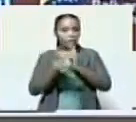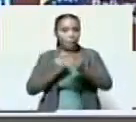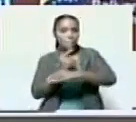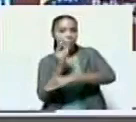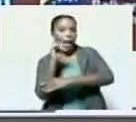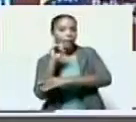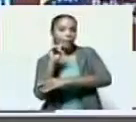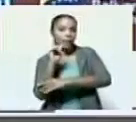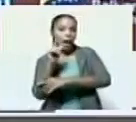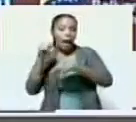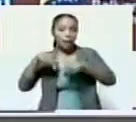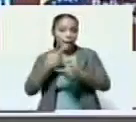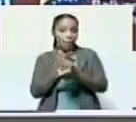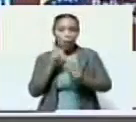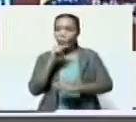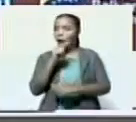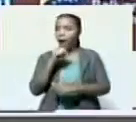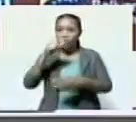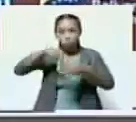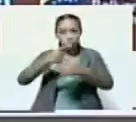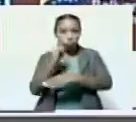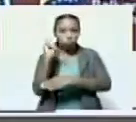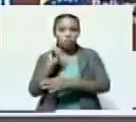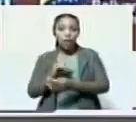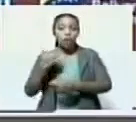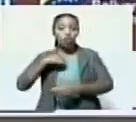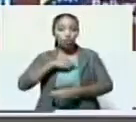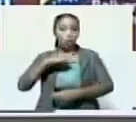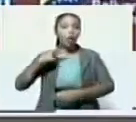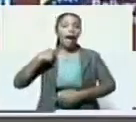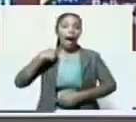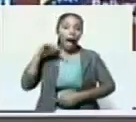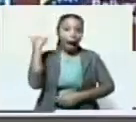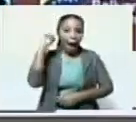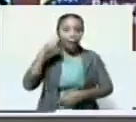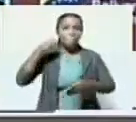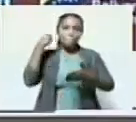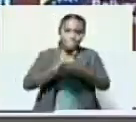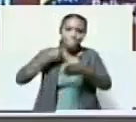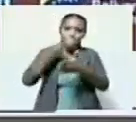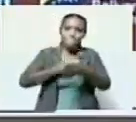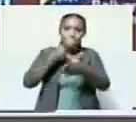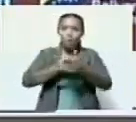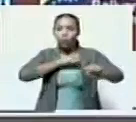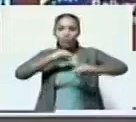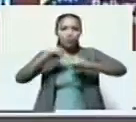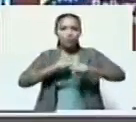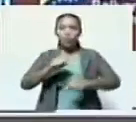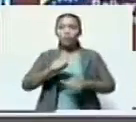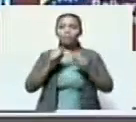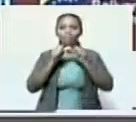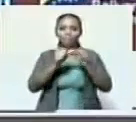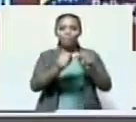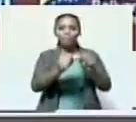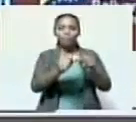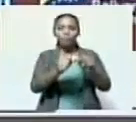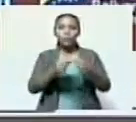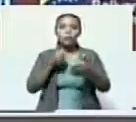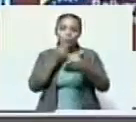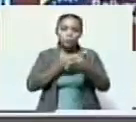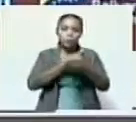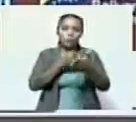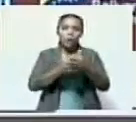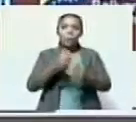Un territorio, pero tenemos que estar empeñados allí en una acción sostenida, perseverante, de